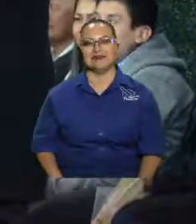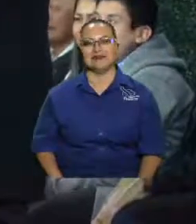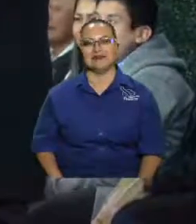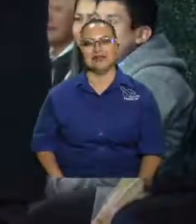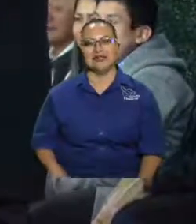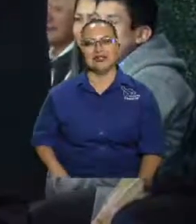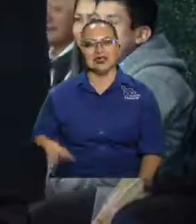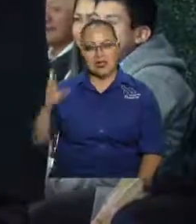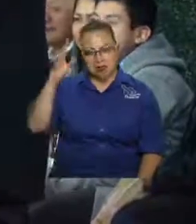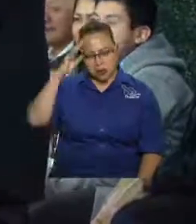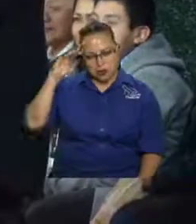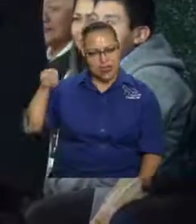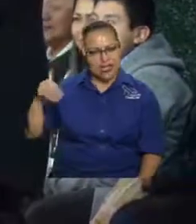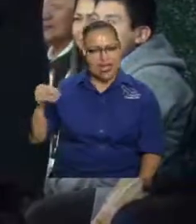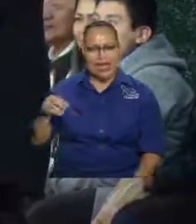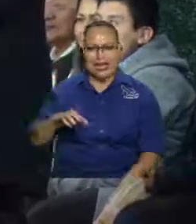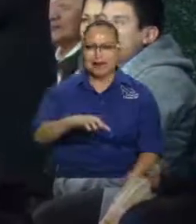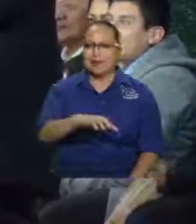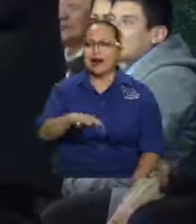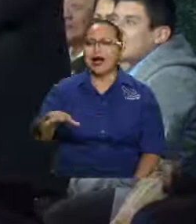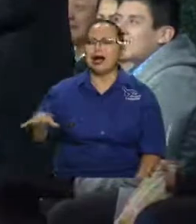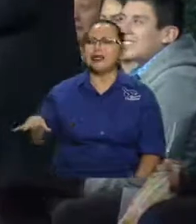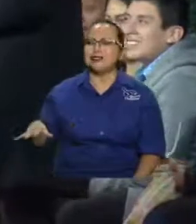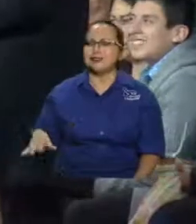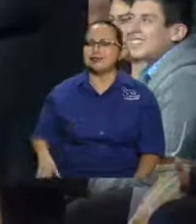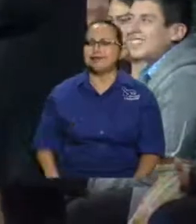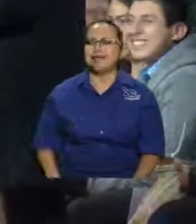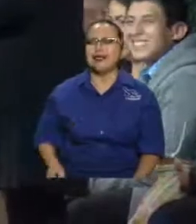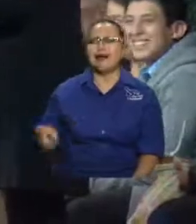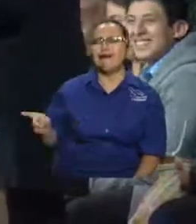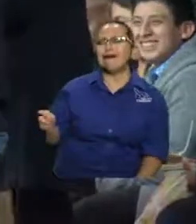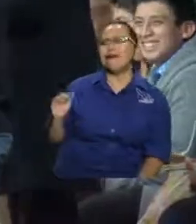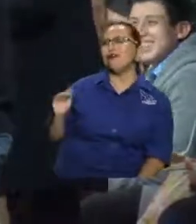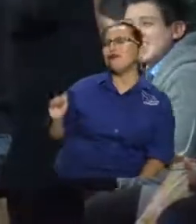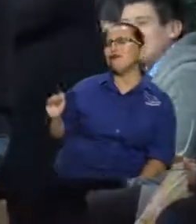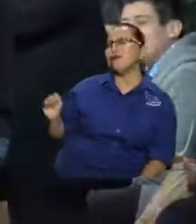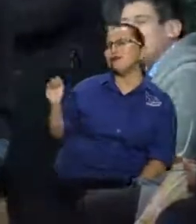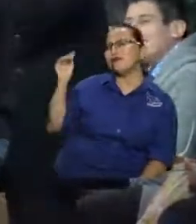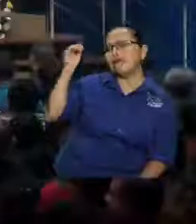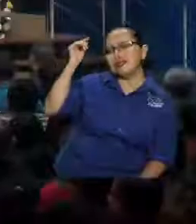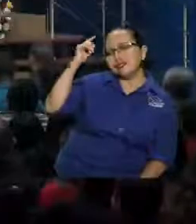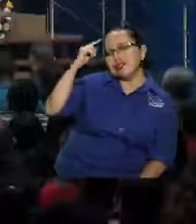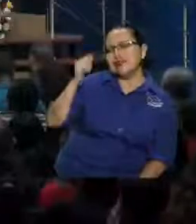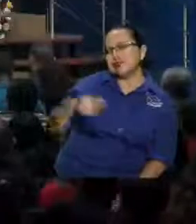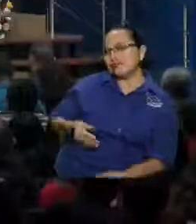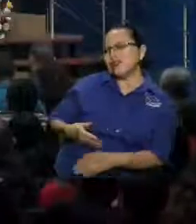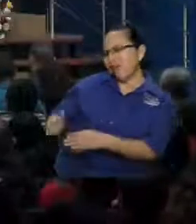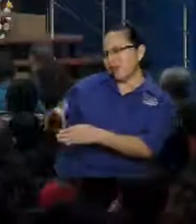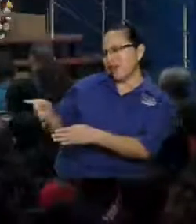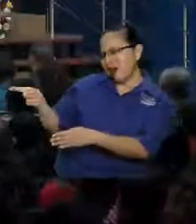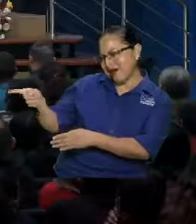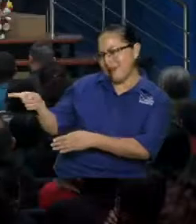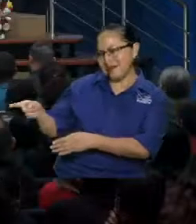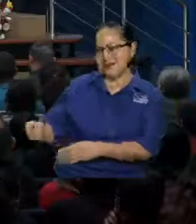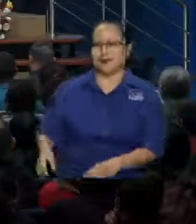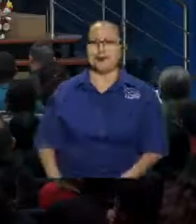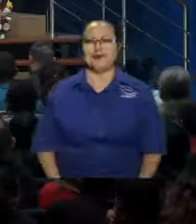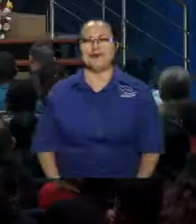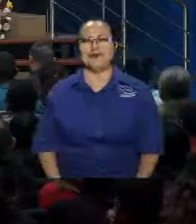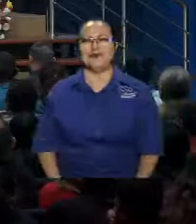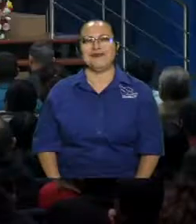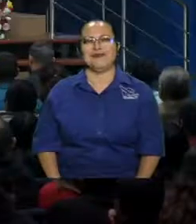Ahí. ¿Por qué el patio? Ah, es que él me cae bien, el canchito tan chulo que es. Denle a